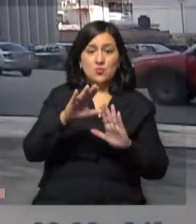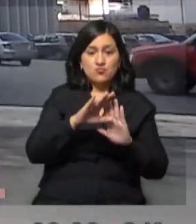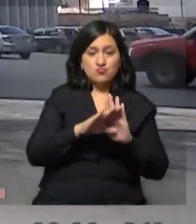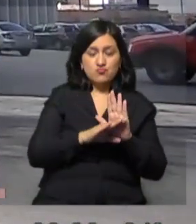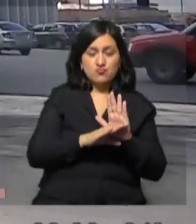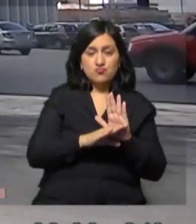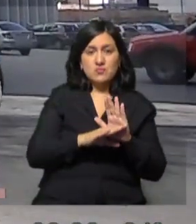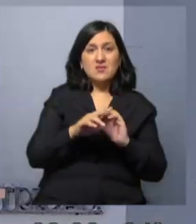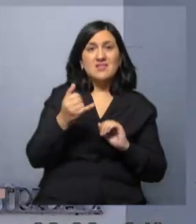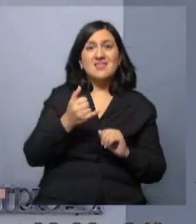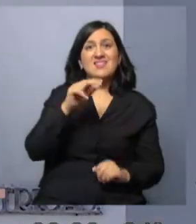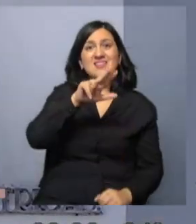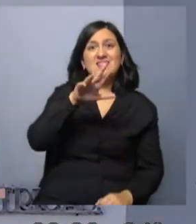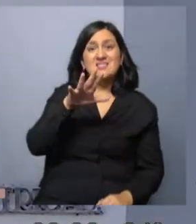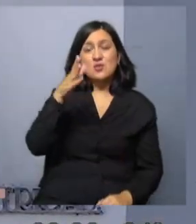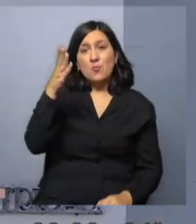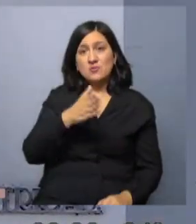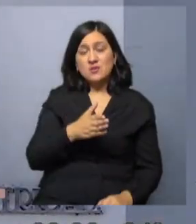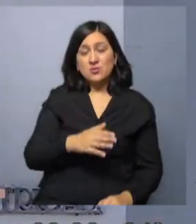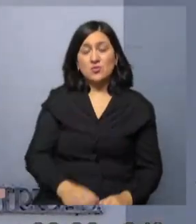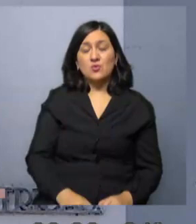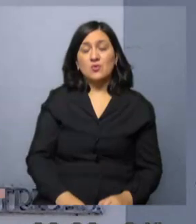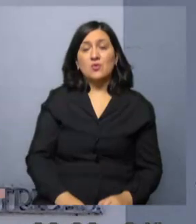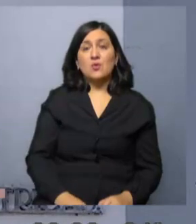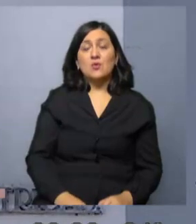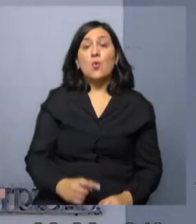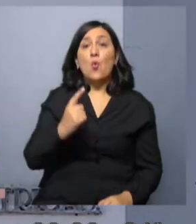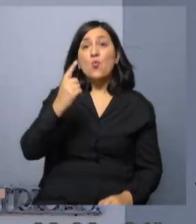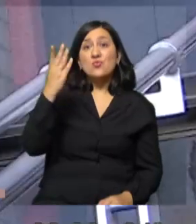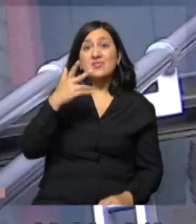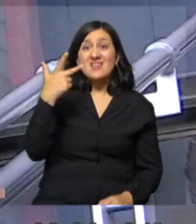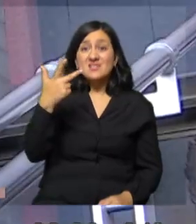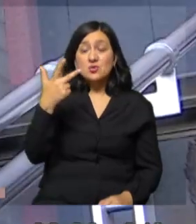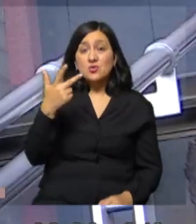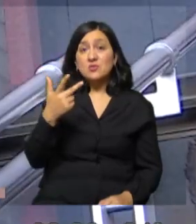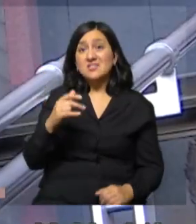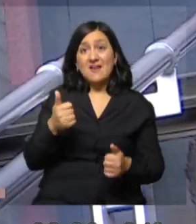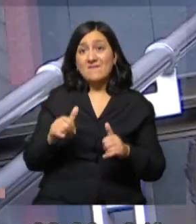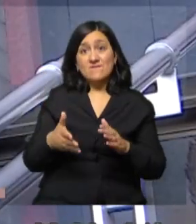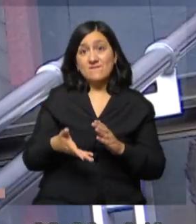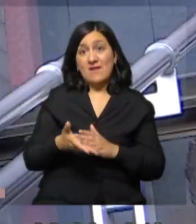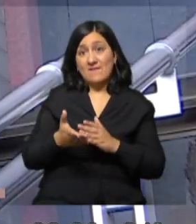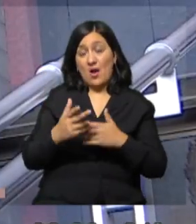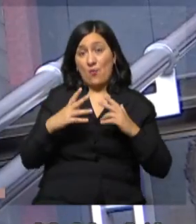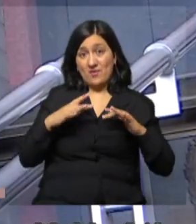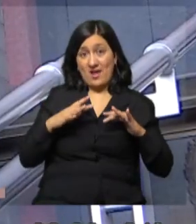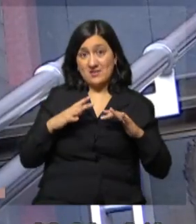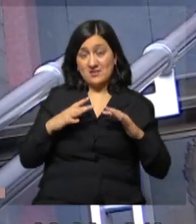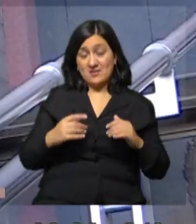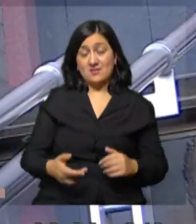tiene cerca del 35%. La tercera parte tiene causal jubilatorio. O sea que rápidamente